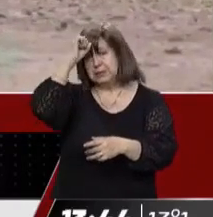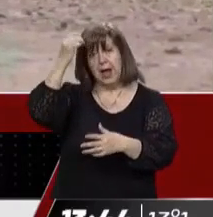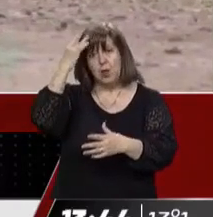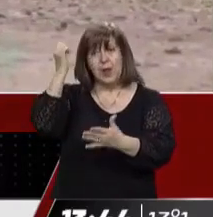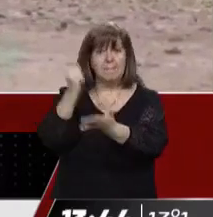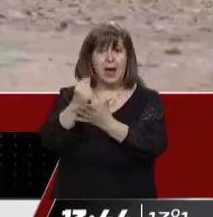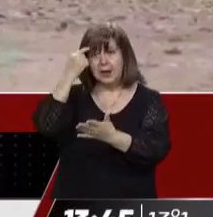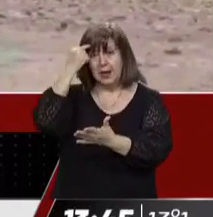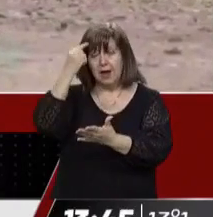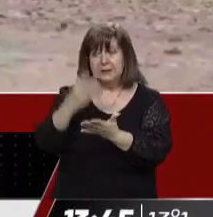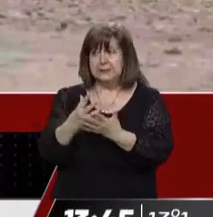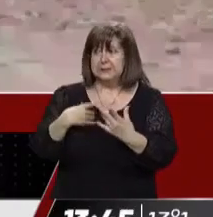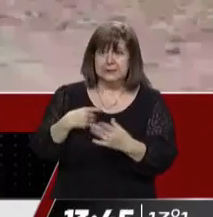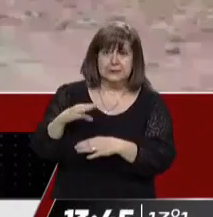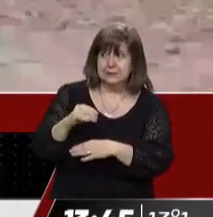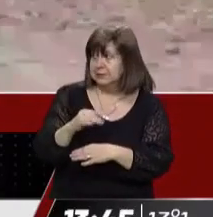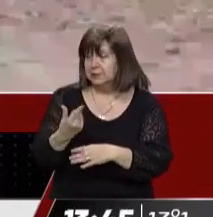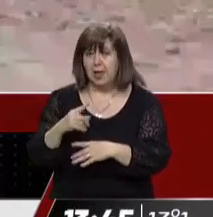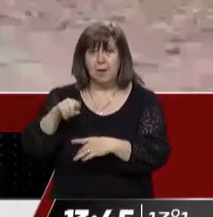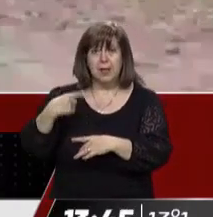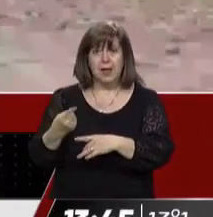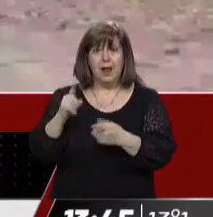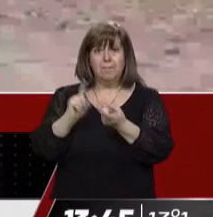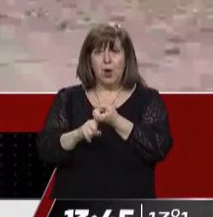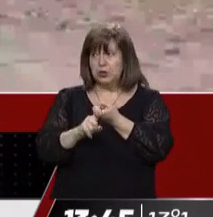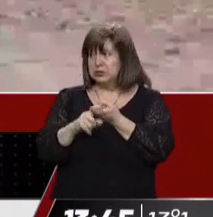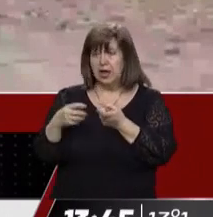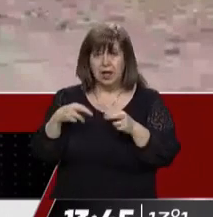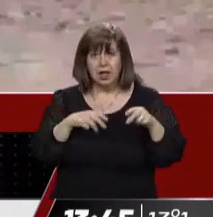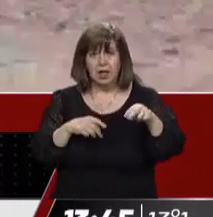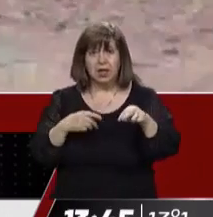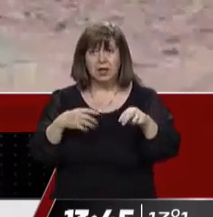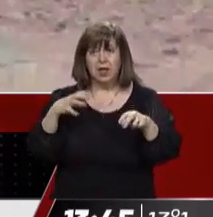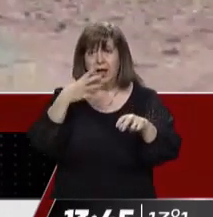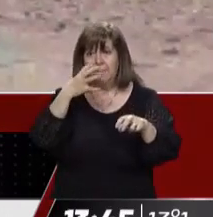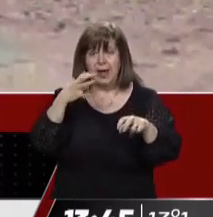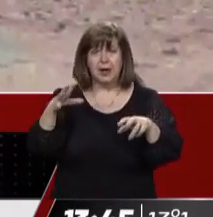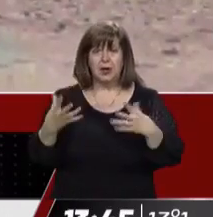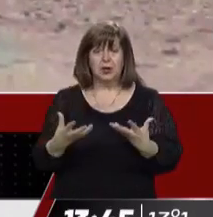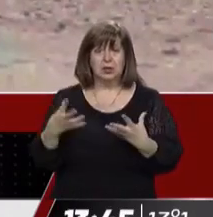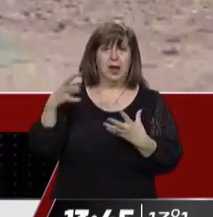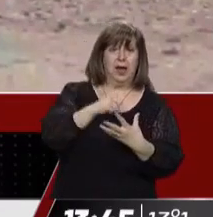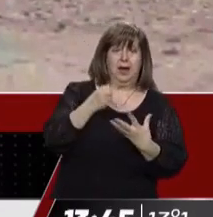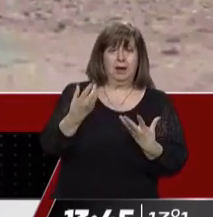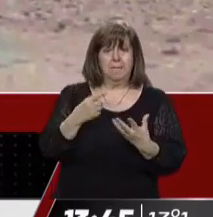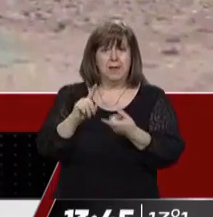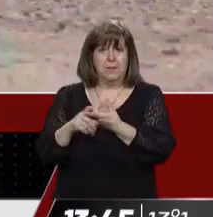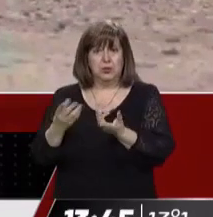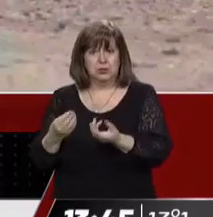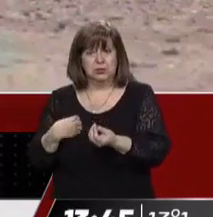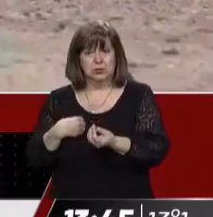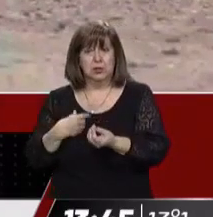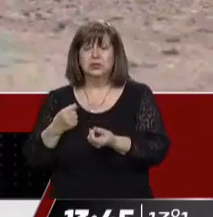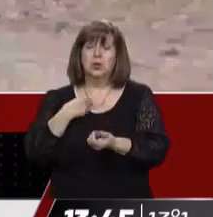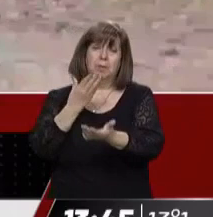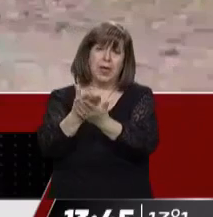de pensar que si mi mañana pasado mi esposa sale a cambiar que le agarra un perro yo no sé qué Pero qué sé